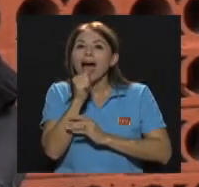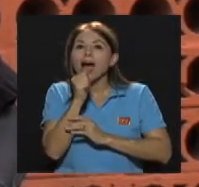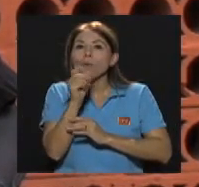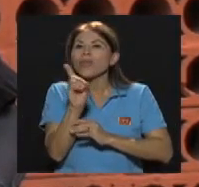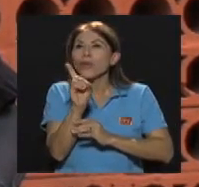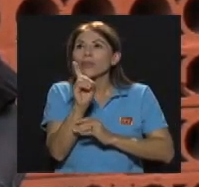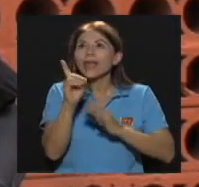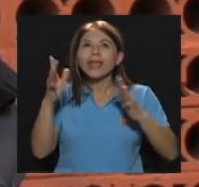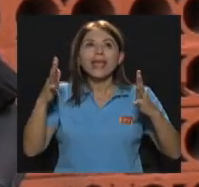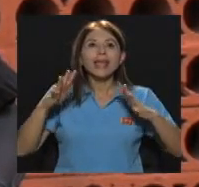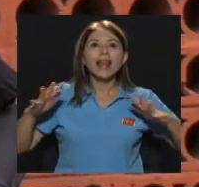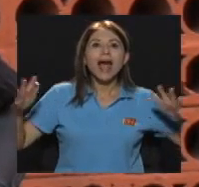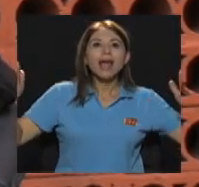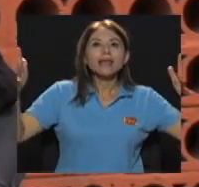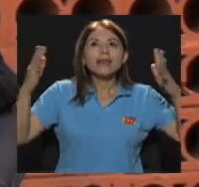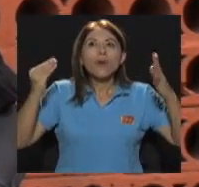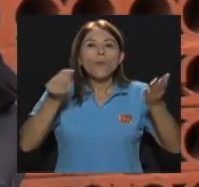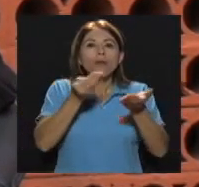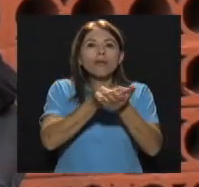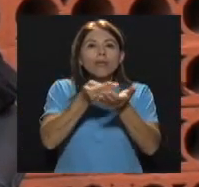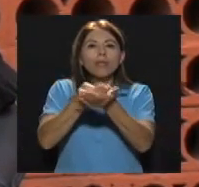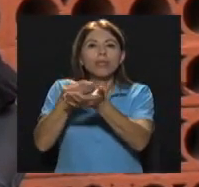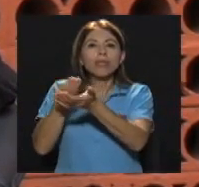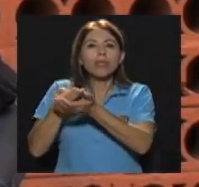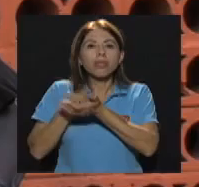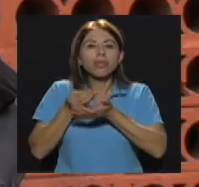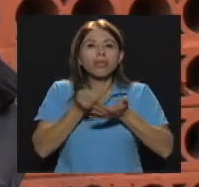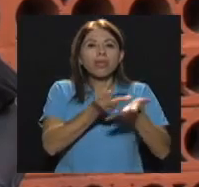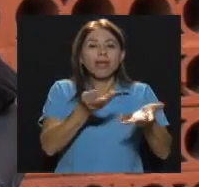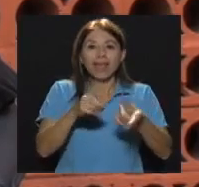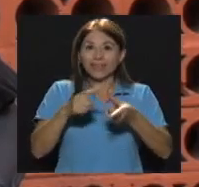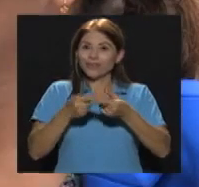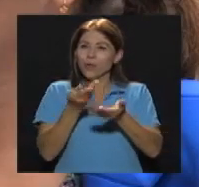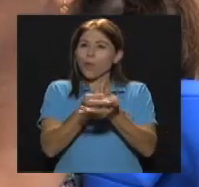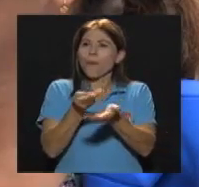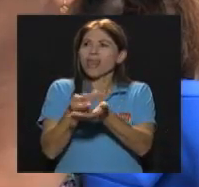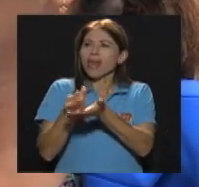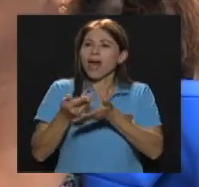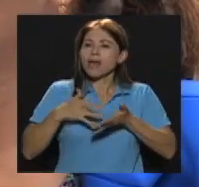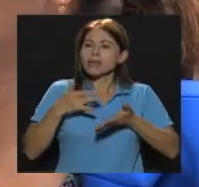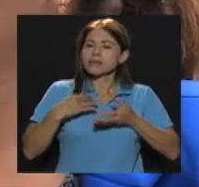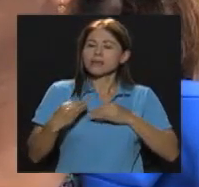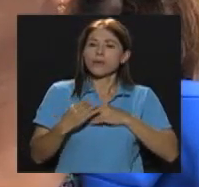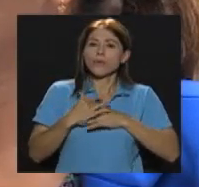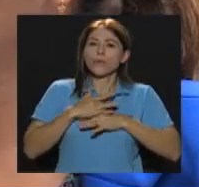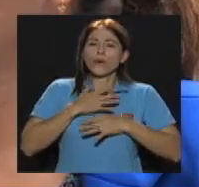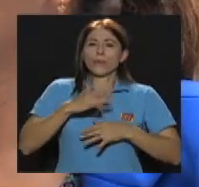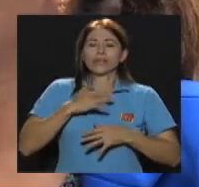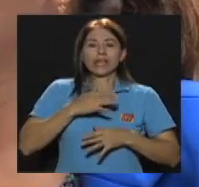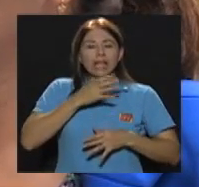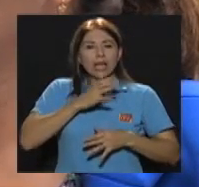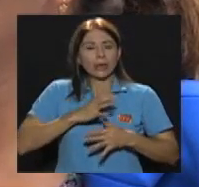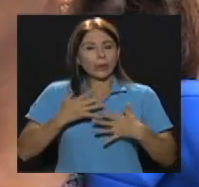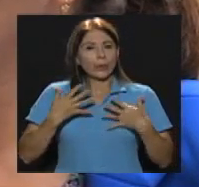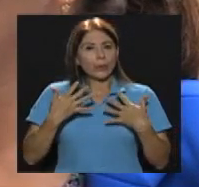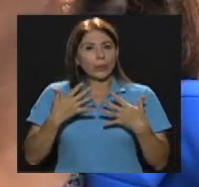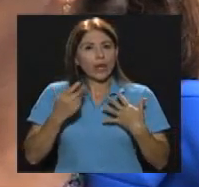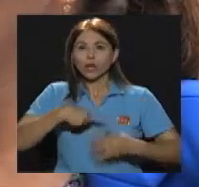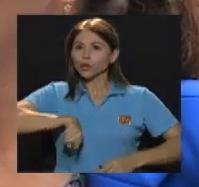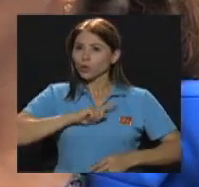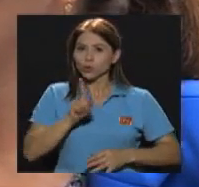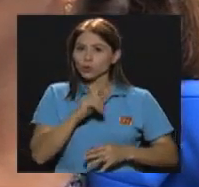Entonces la humedad nos hace perder el confort, ¿verdad? Esa sensación térmica hace que perdamos el confort y